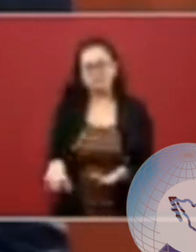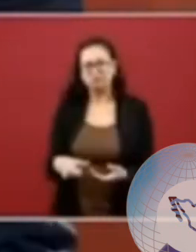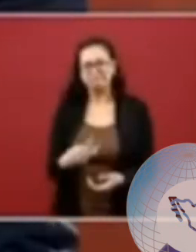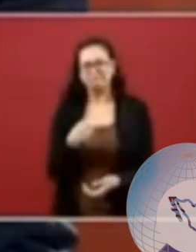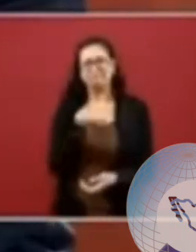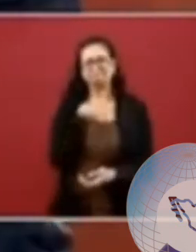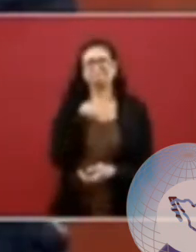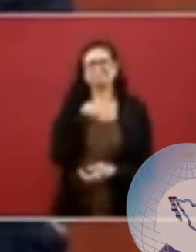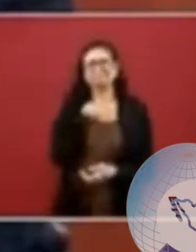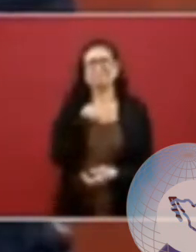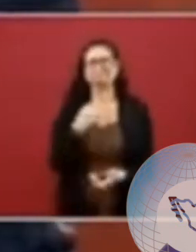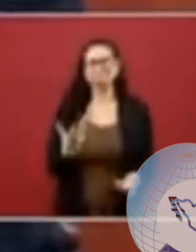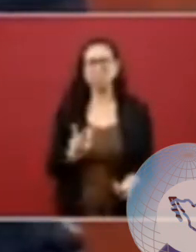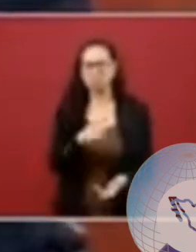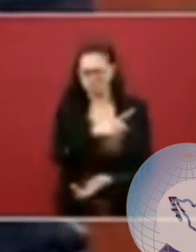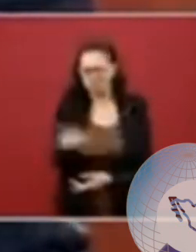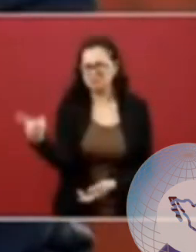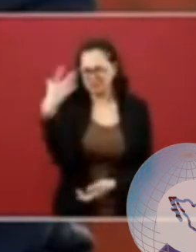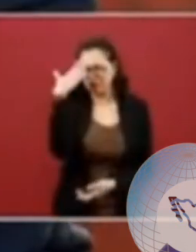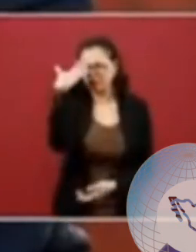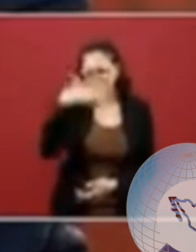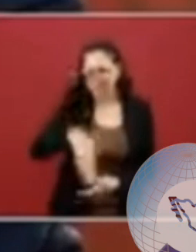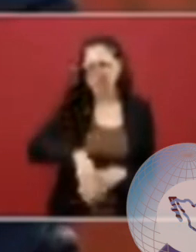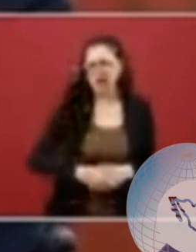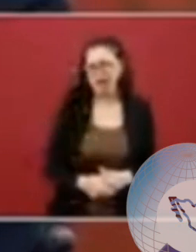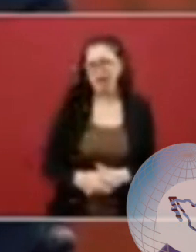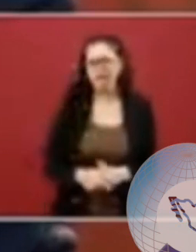Se sabía quiénes estaban